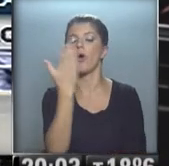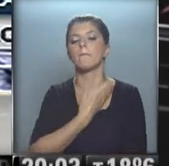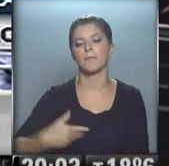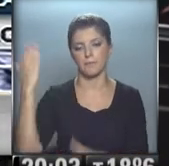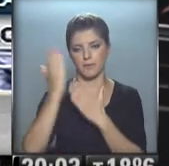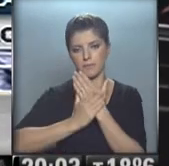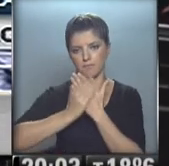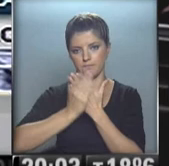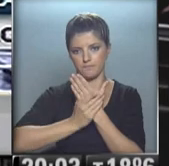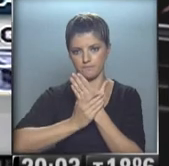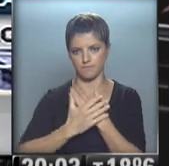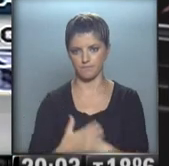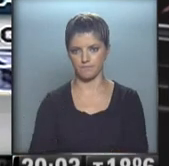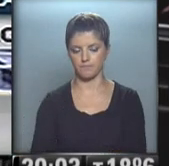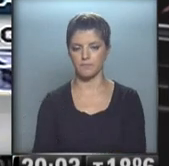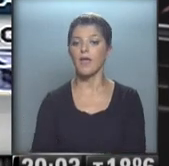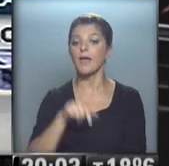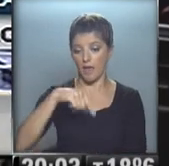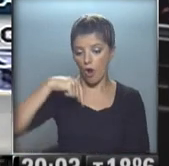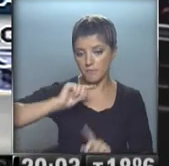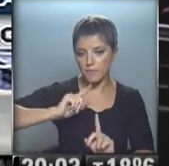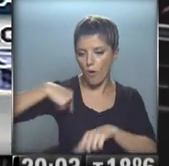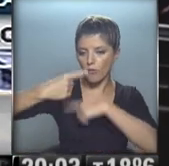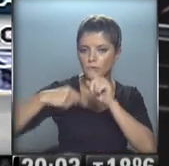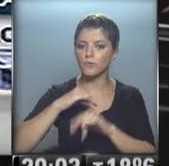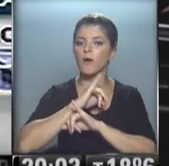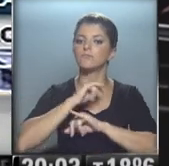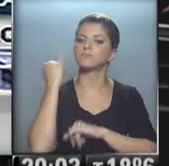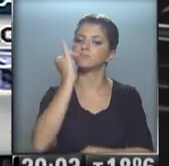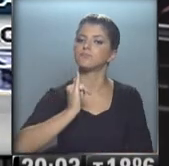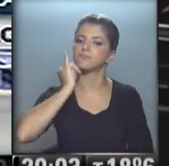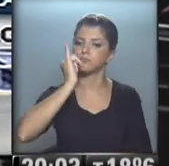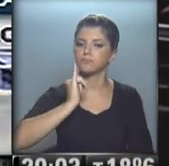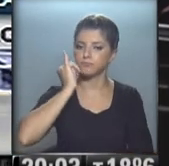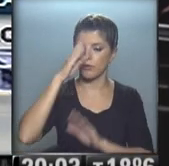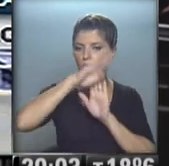gabinete Jorge Capitanich, quien continúa en el Senado brindando su informe.